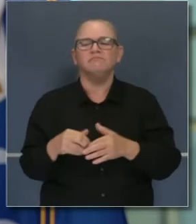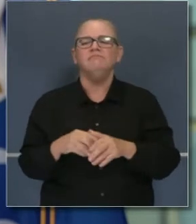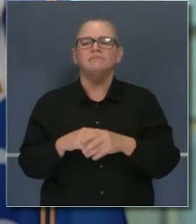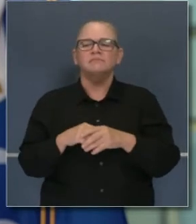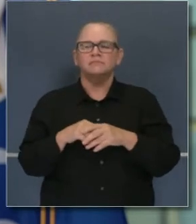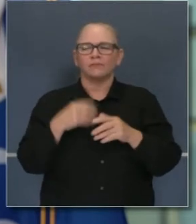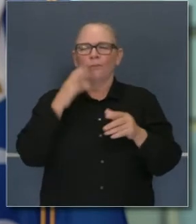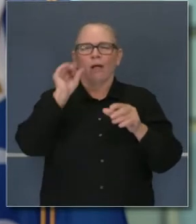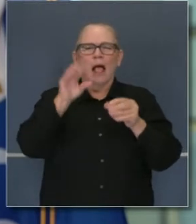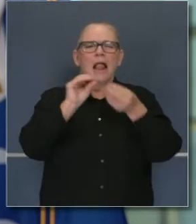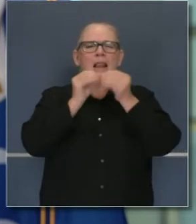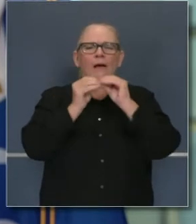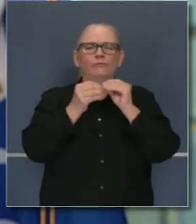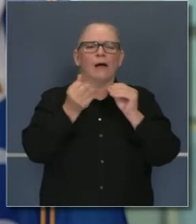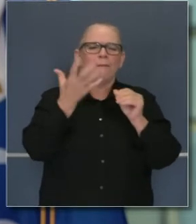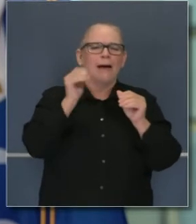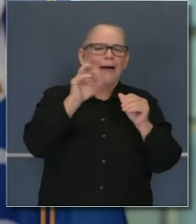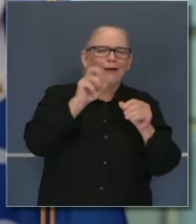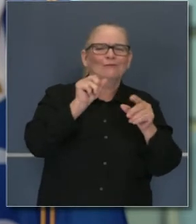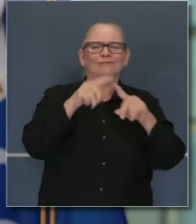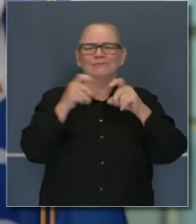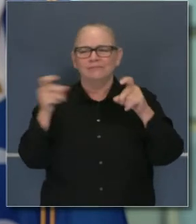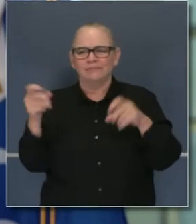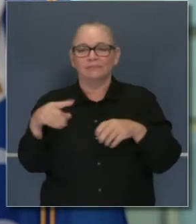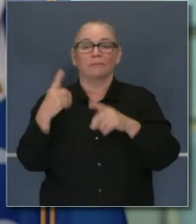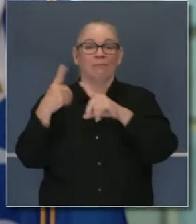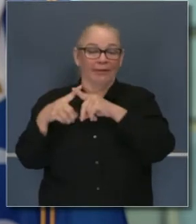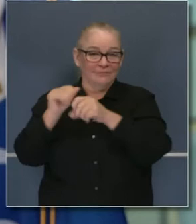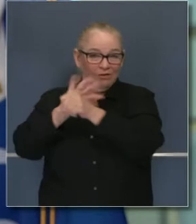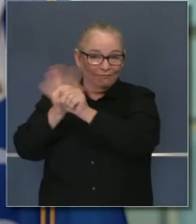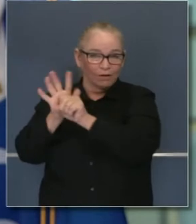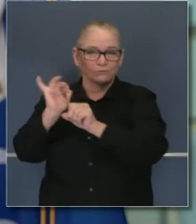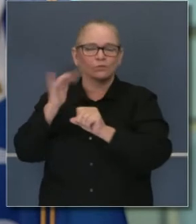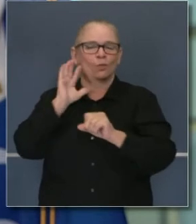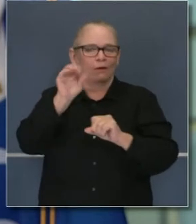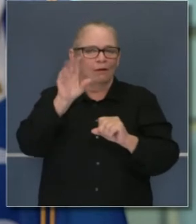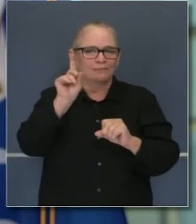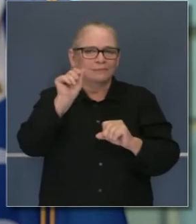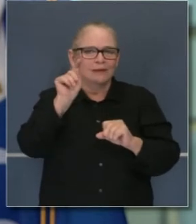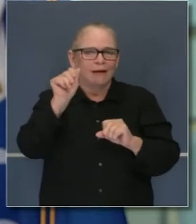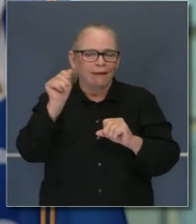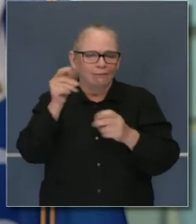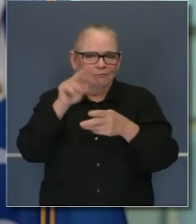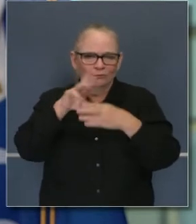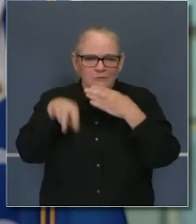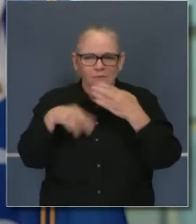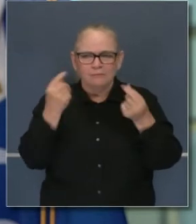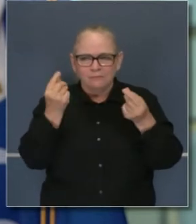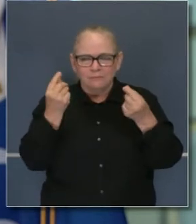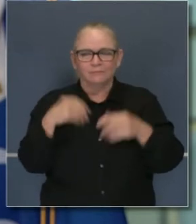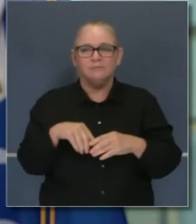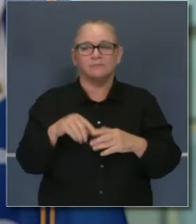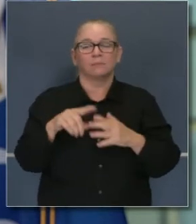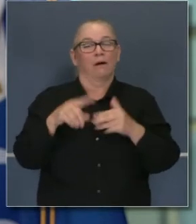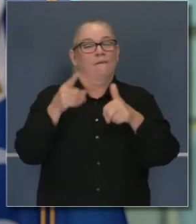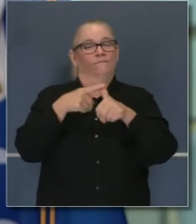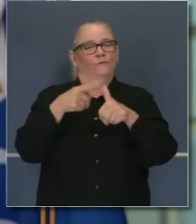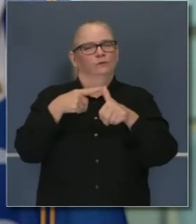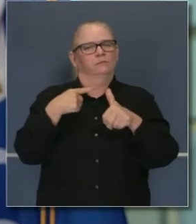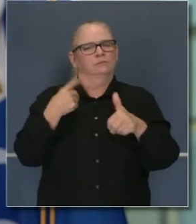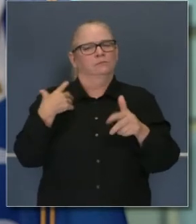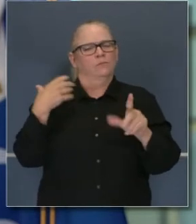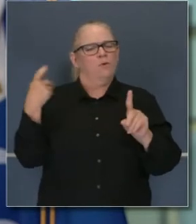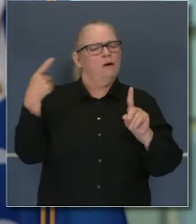darles nuevas reseñas en cuanto al número de transmisiones de comida en el estado y la línea de corriente pero